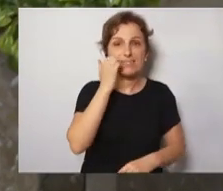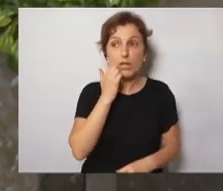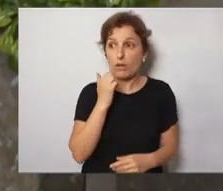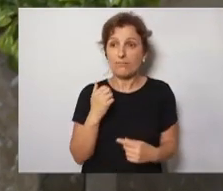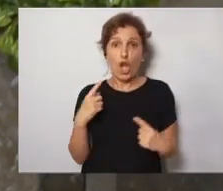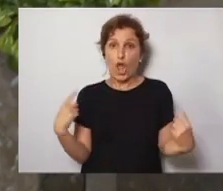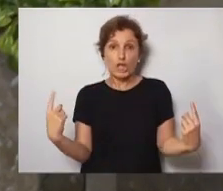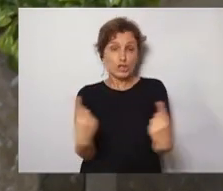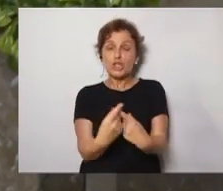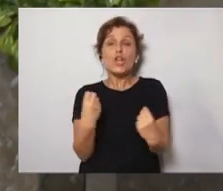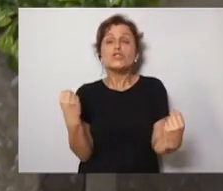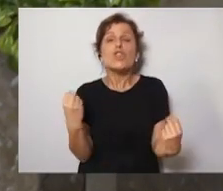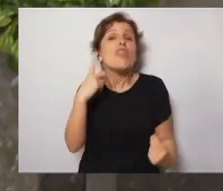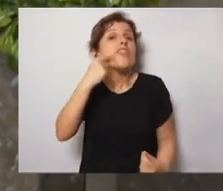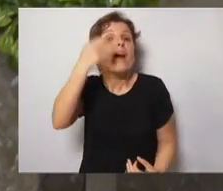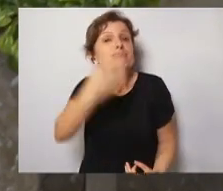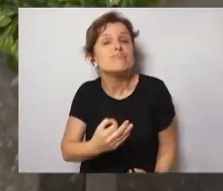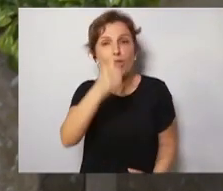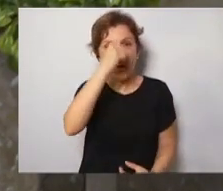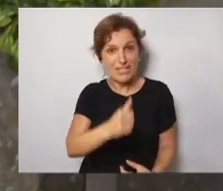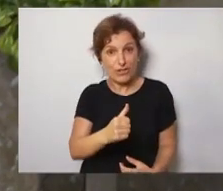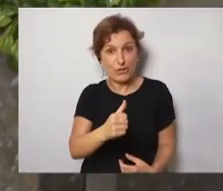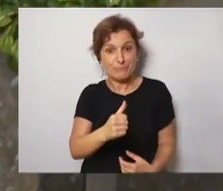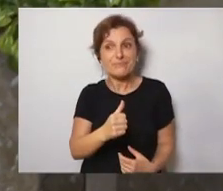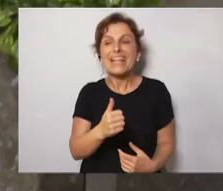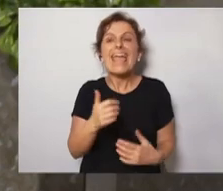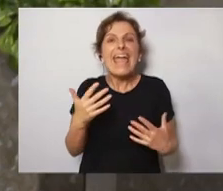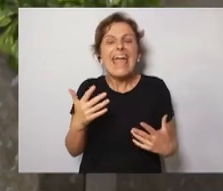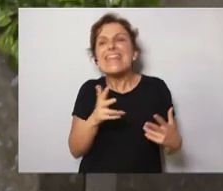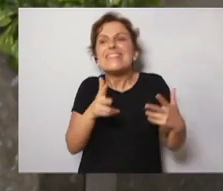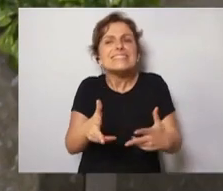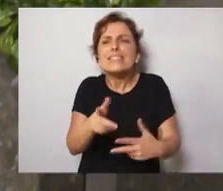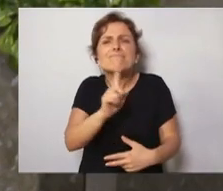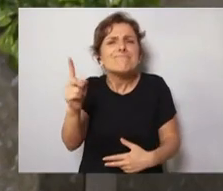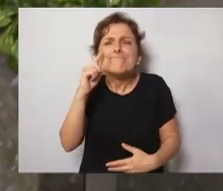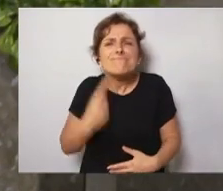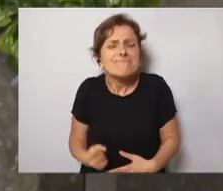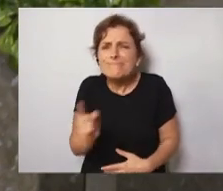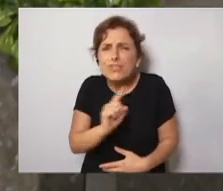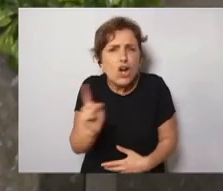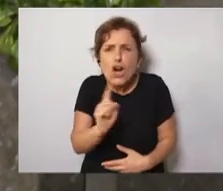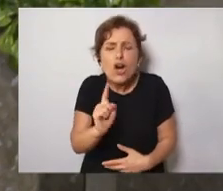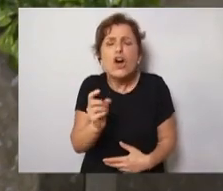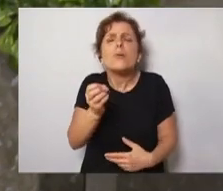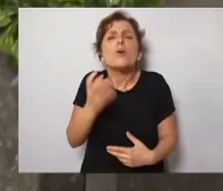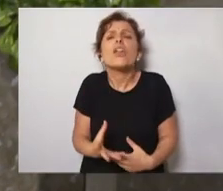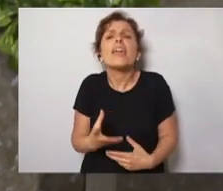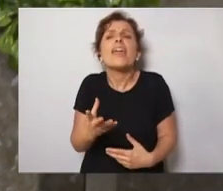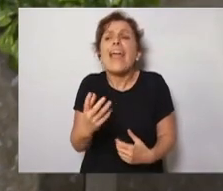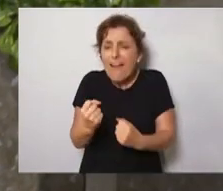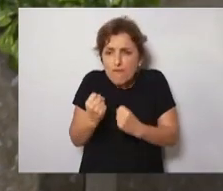señor entonces no estén tristes porque la alegría en el señor es la fortaleza de